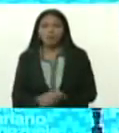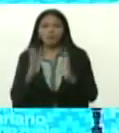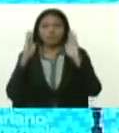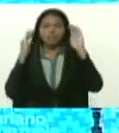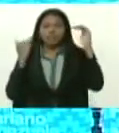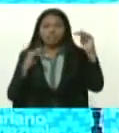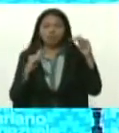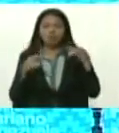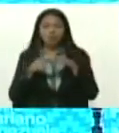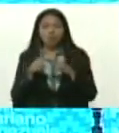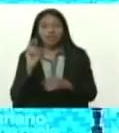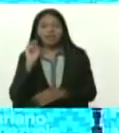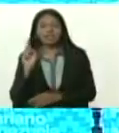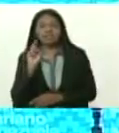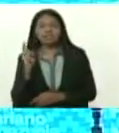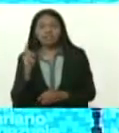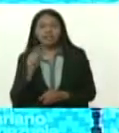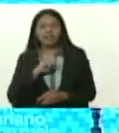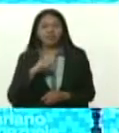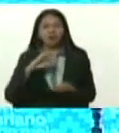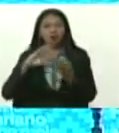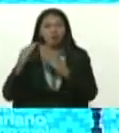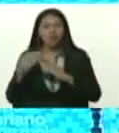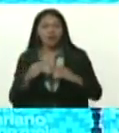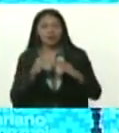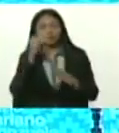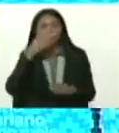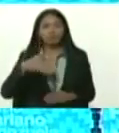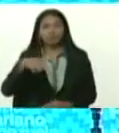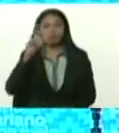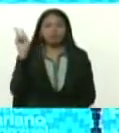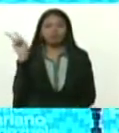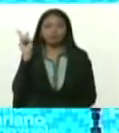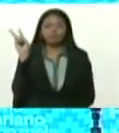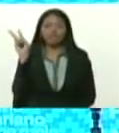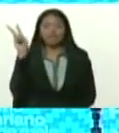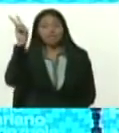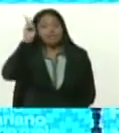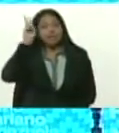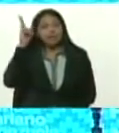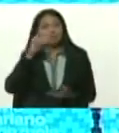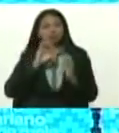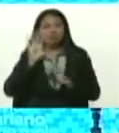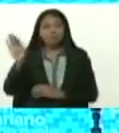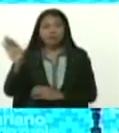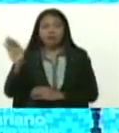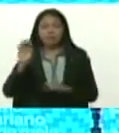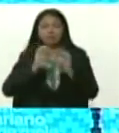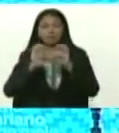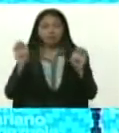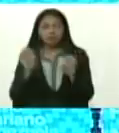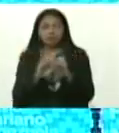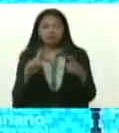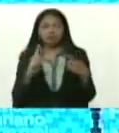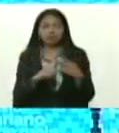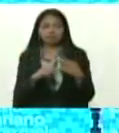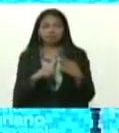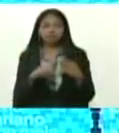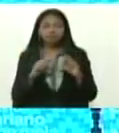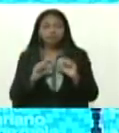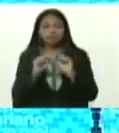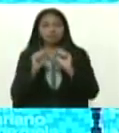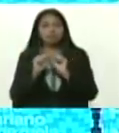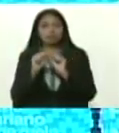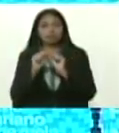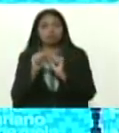atención de las necesidades de las comunidades y pueblos indígenas en todo el país, de educación, de avance